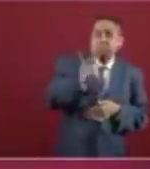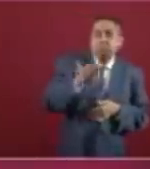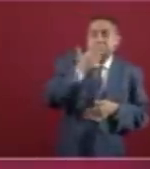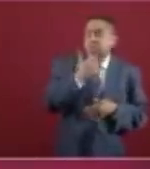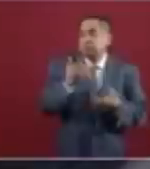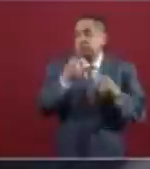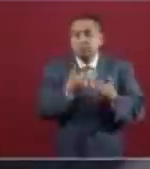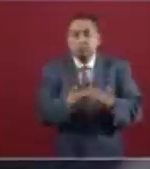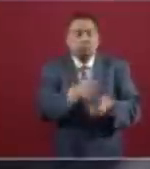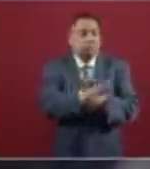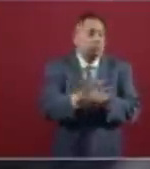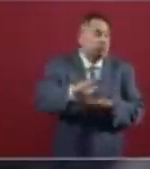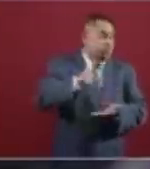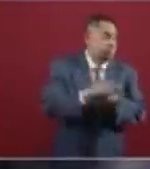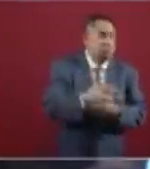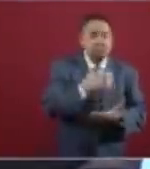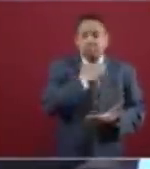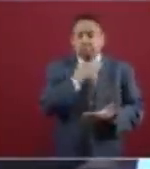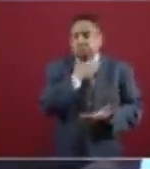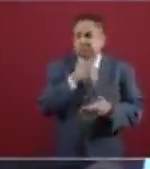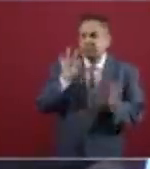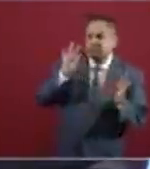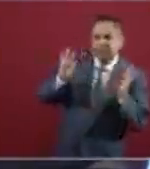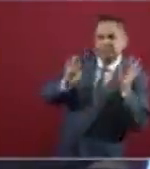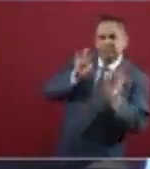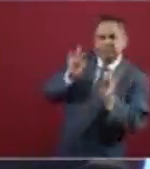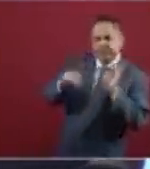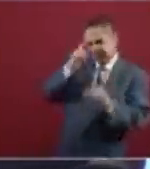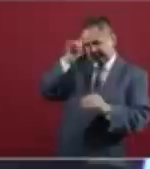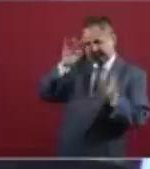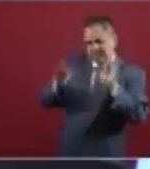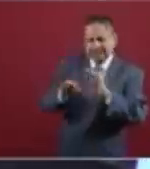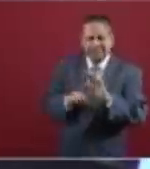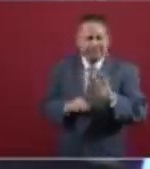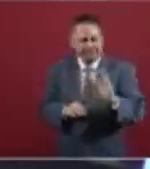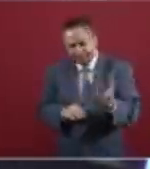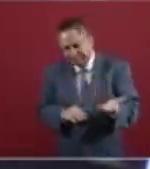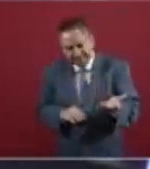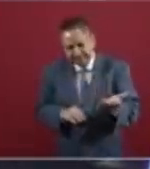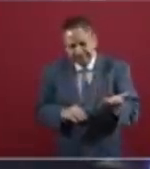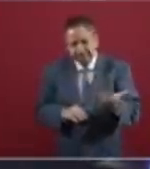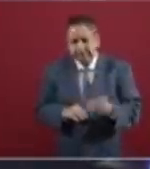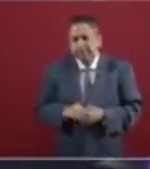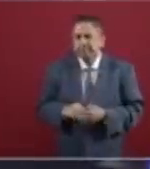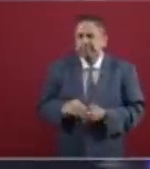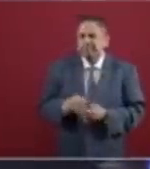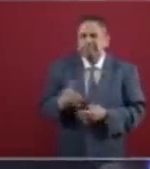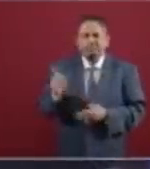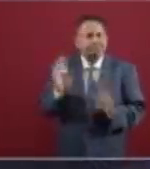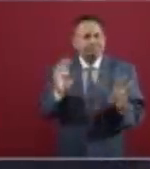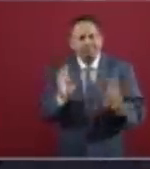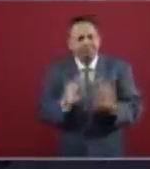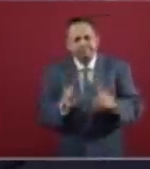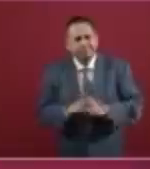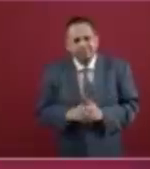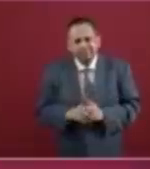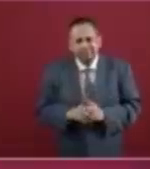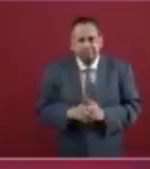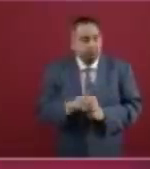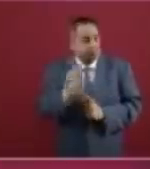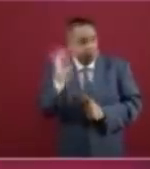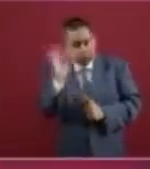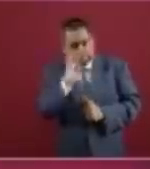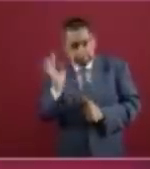tener abasto de ciertas cosas si nos ponemos muy estrictos. Si es